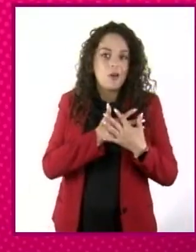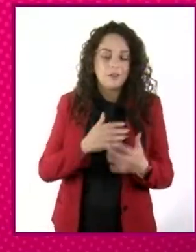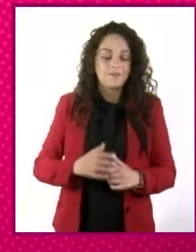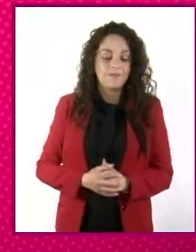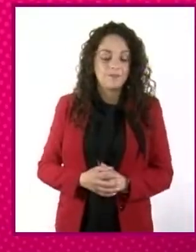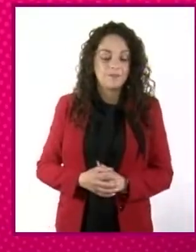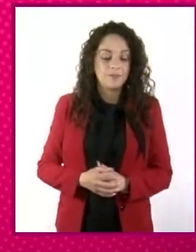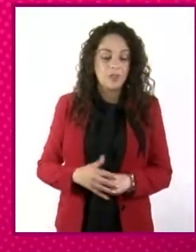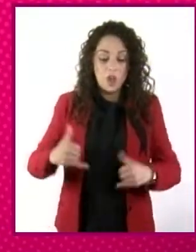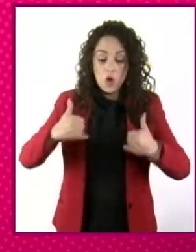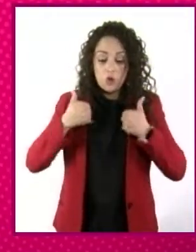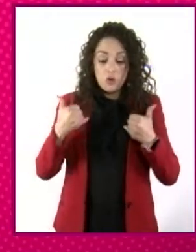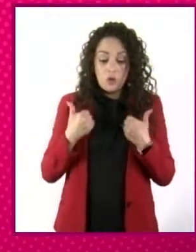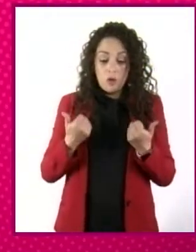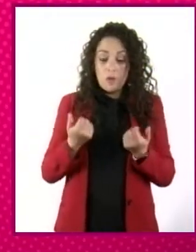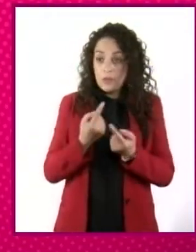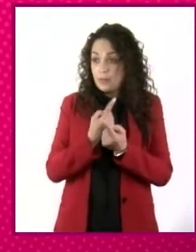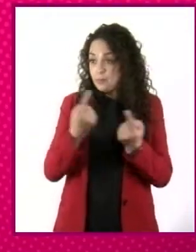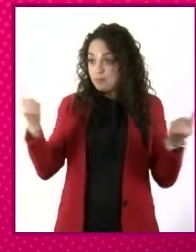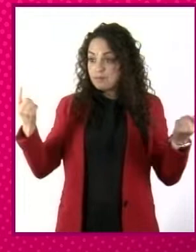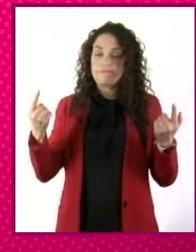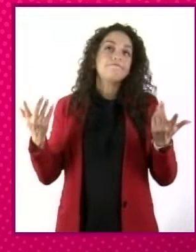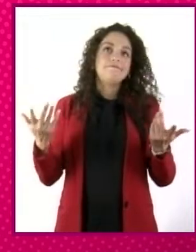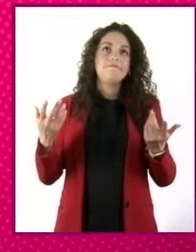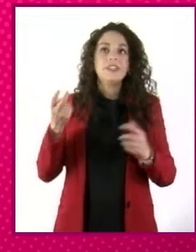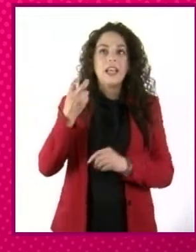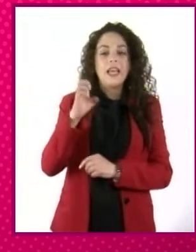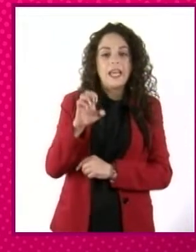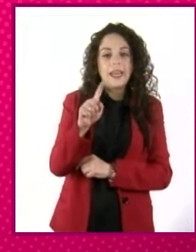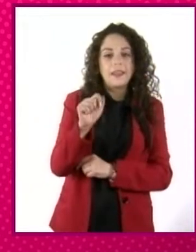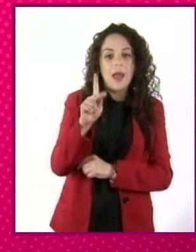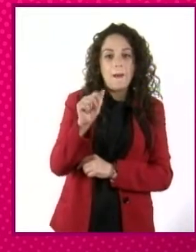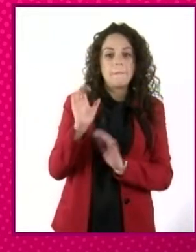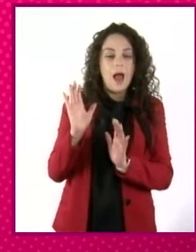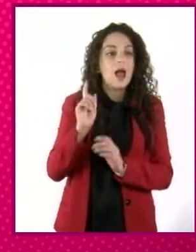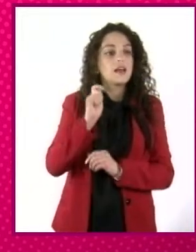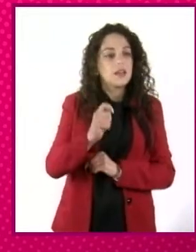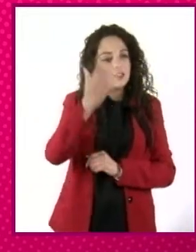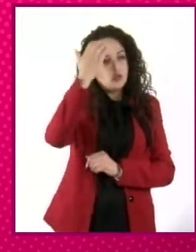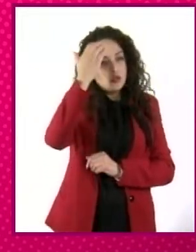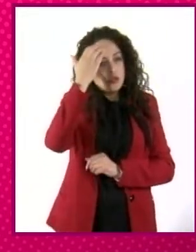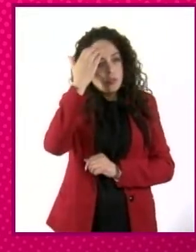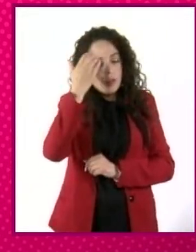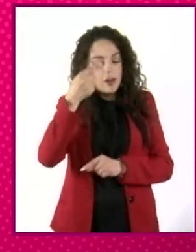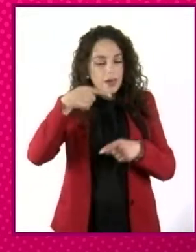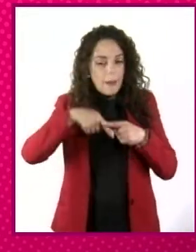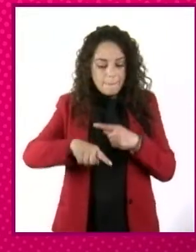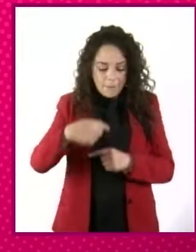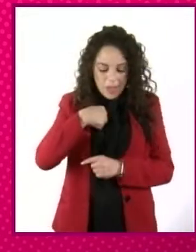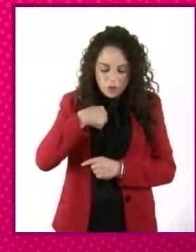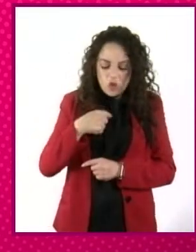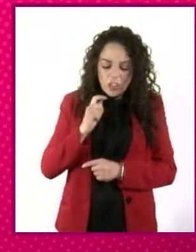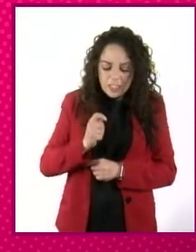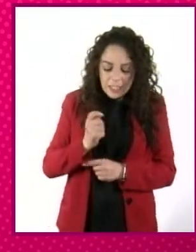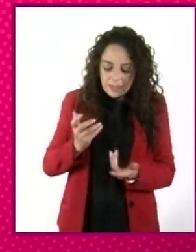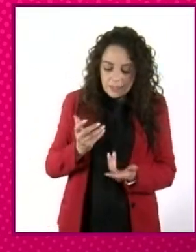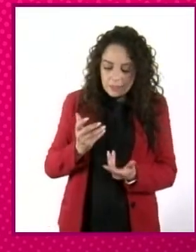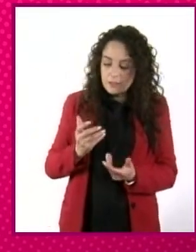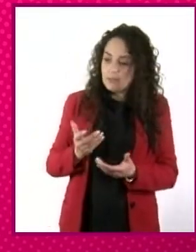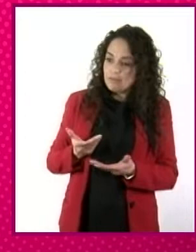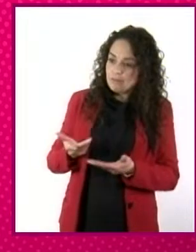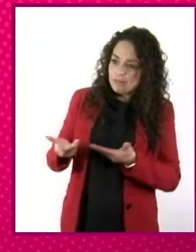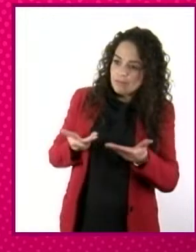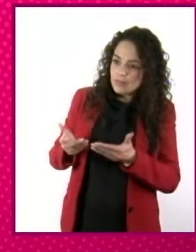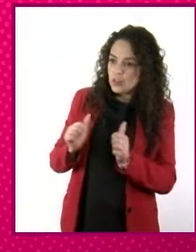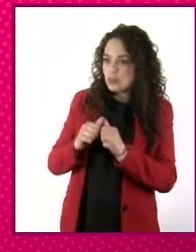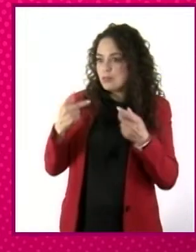adolescencia es una etapa en la cual uno se va conociendo a uno mismo, se va conociendo en la relación con los otros, qué es lo que me